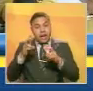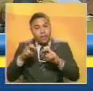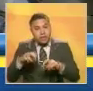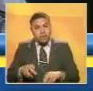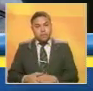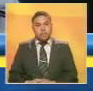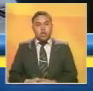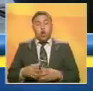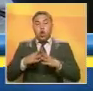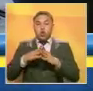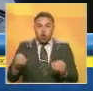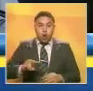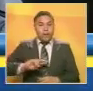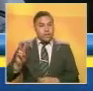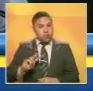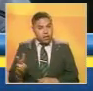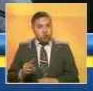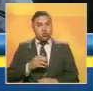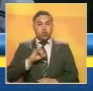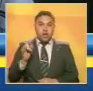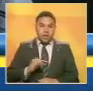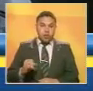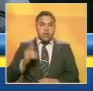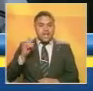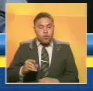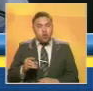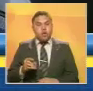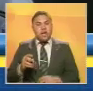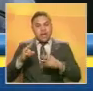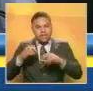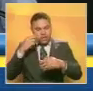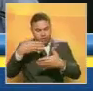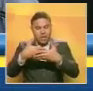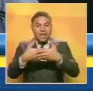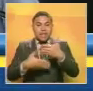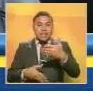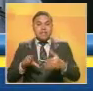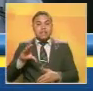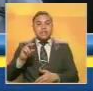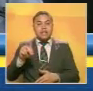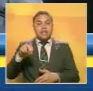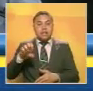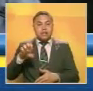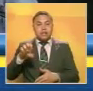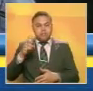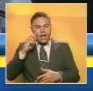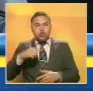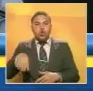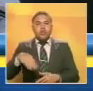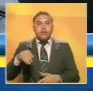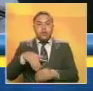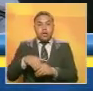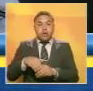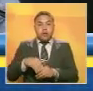chequearse. Todos los venezolanos y los zulianos tenemos que buscarnos en ese listado del CNE para ver dónde estamos votando. Y si no